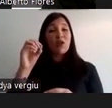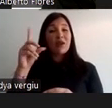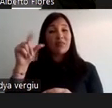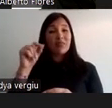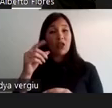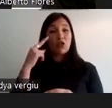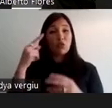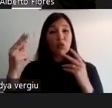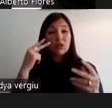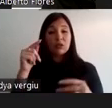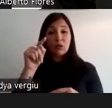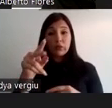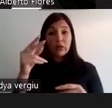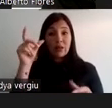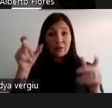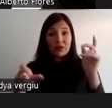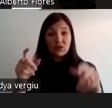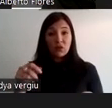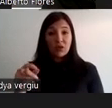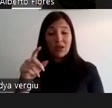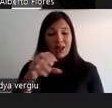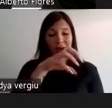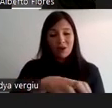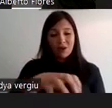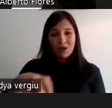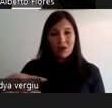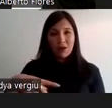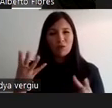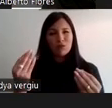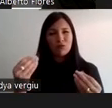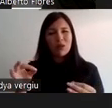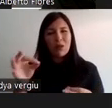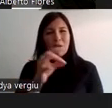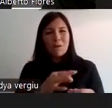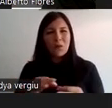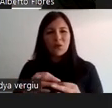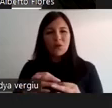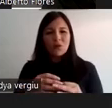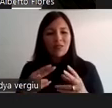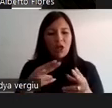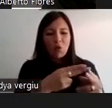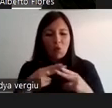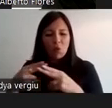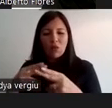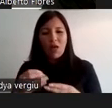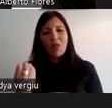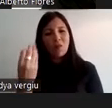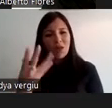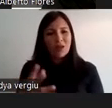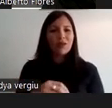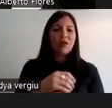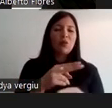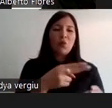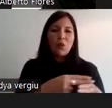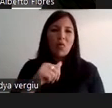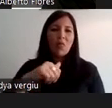las personas ven que los localidades le toman mucha importancia a la conservación de su flor a su fauna